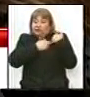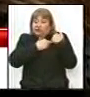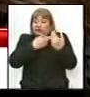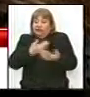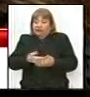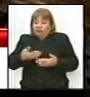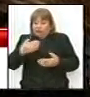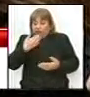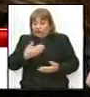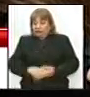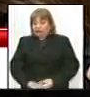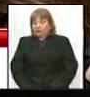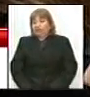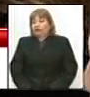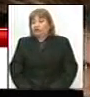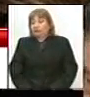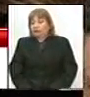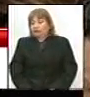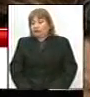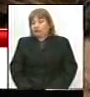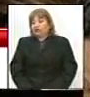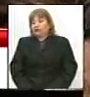cosas como son gracias presente